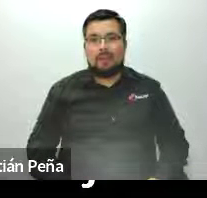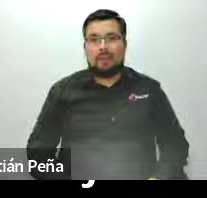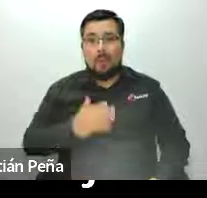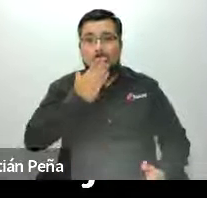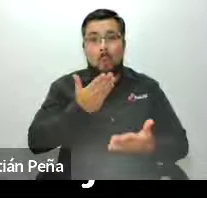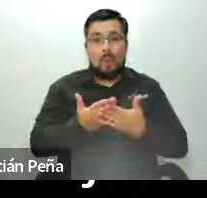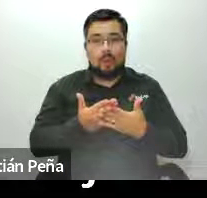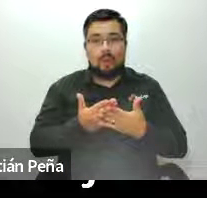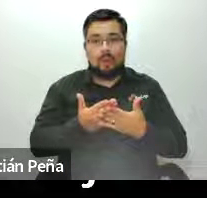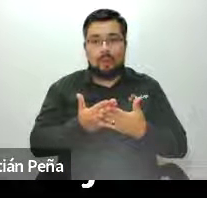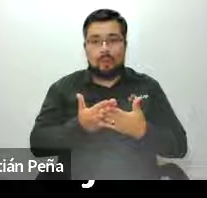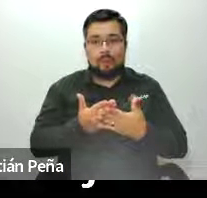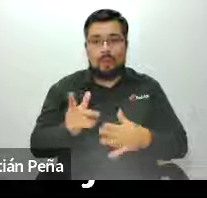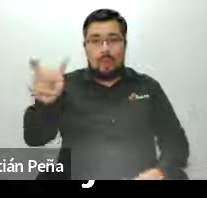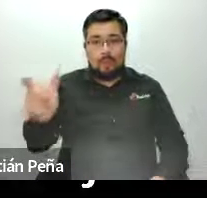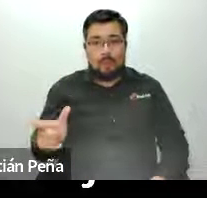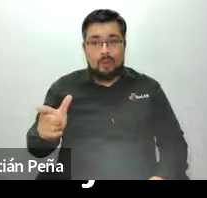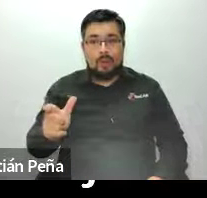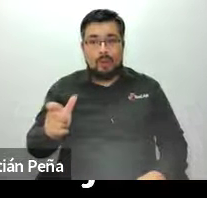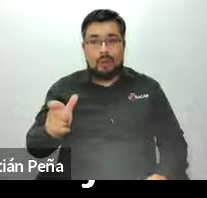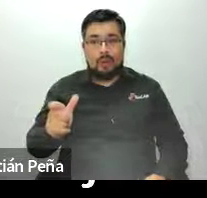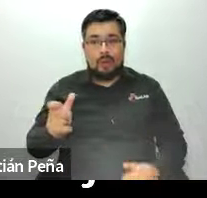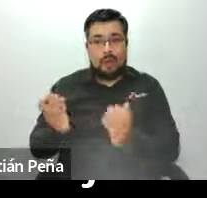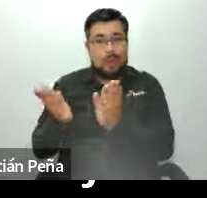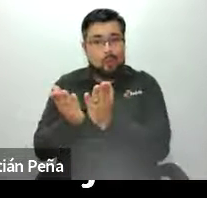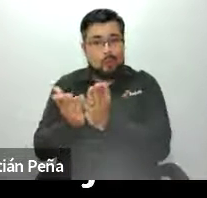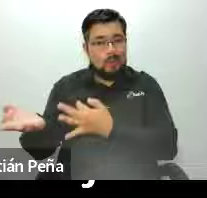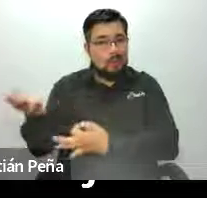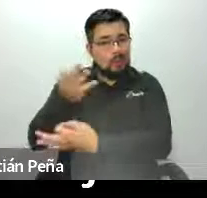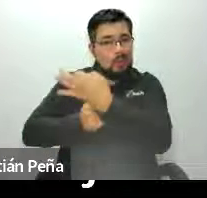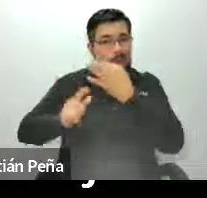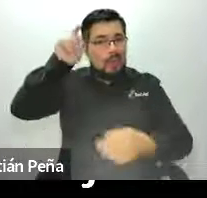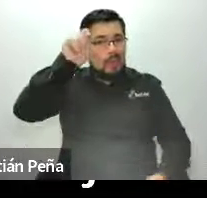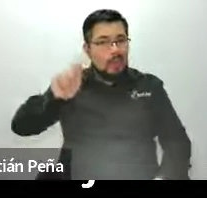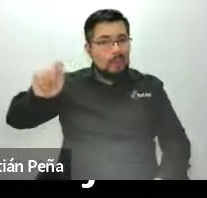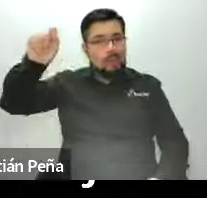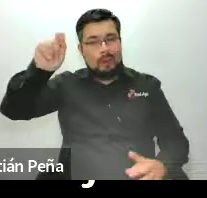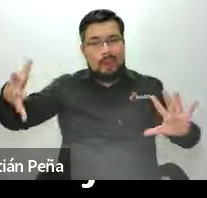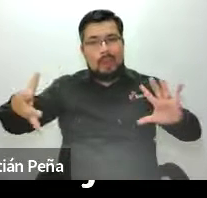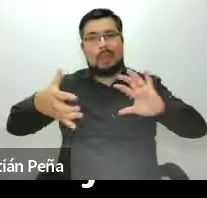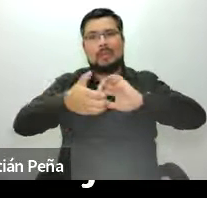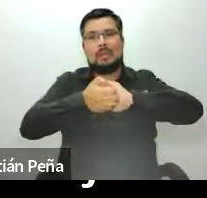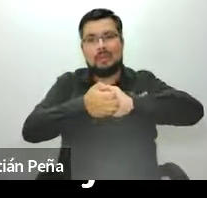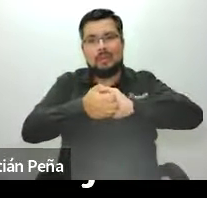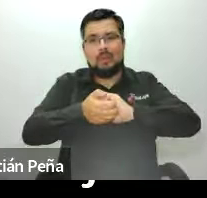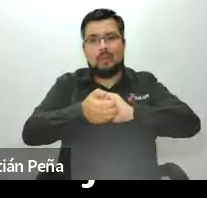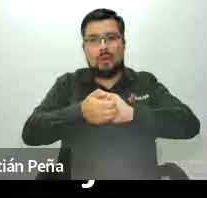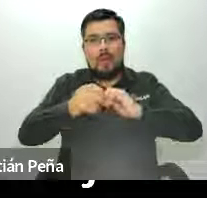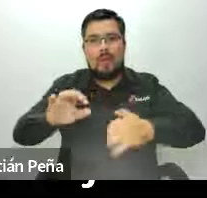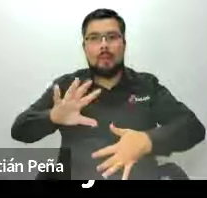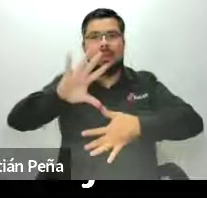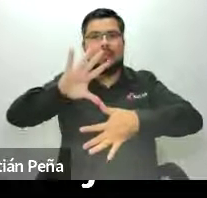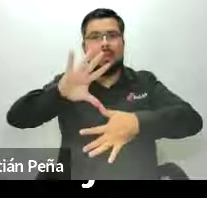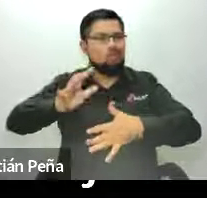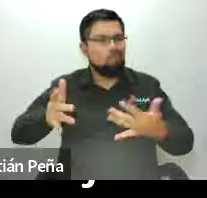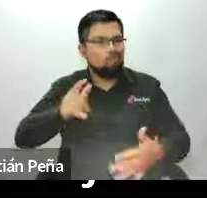sí, de la teoría, ¿no es cierto?, de la Asociación Americana. Dale, Lucecita. sí. Bueno,